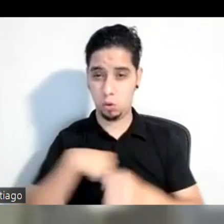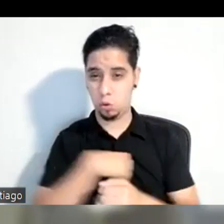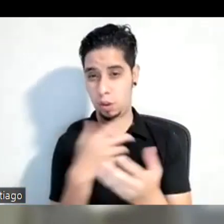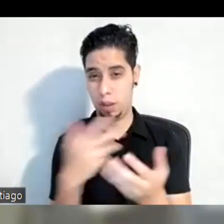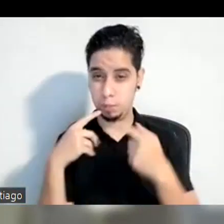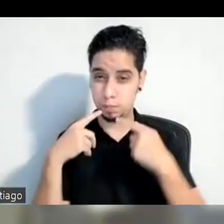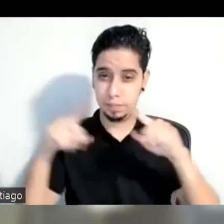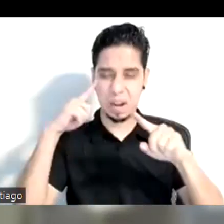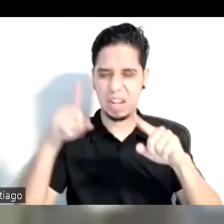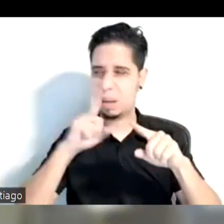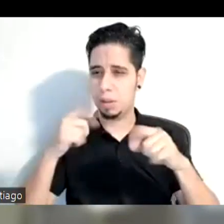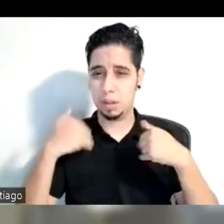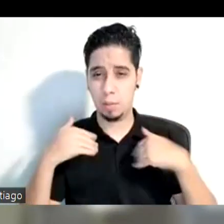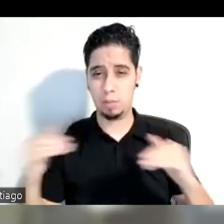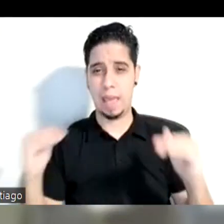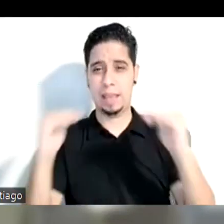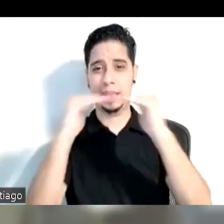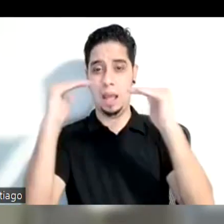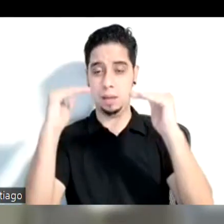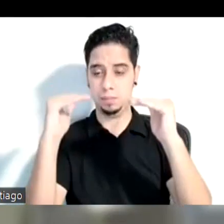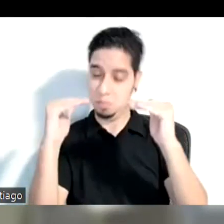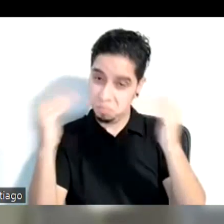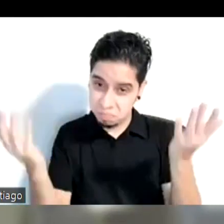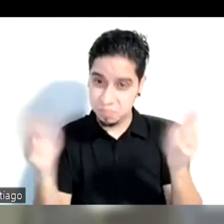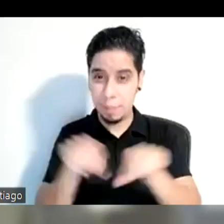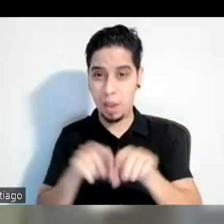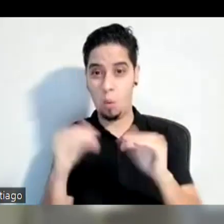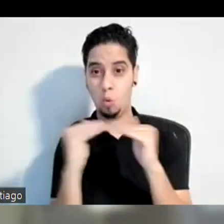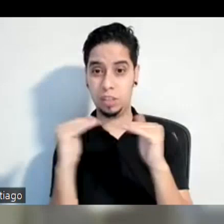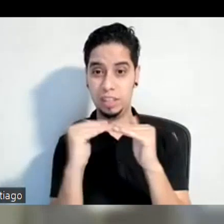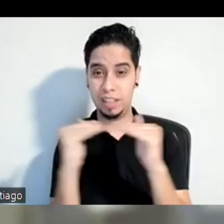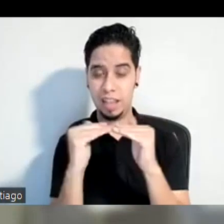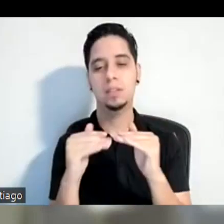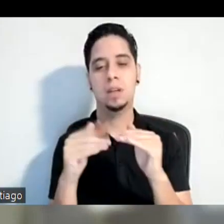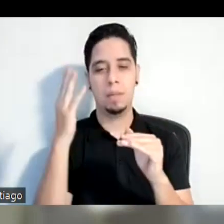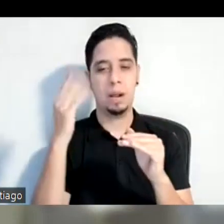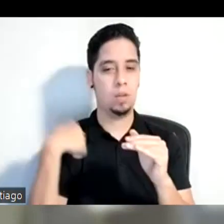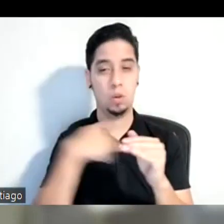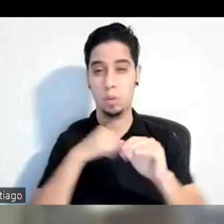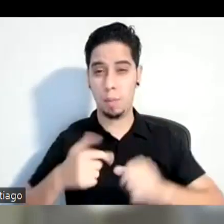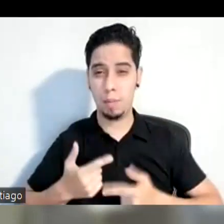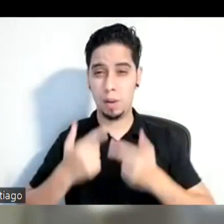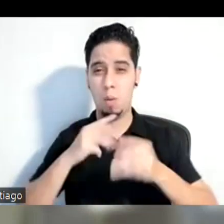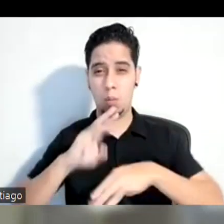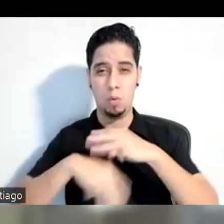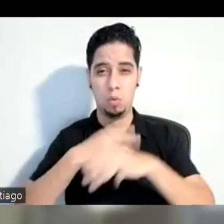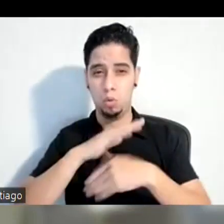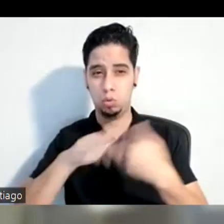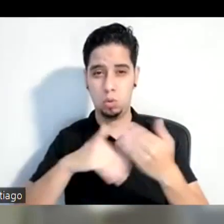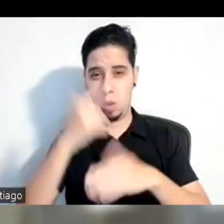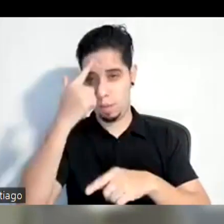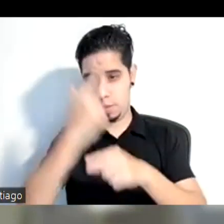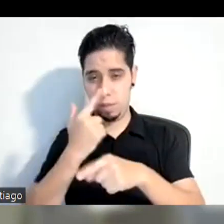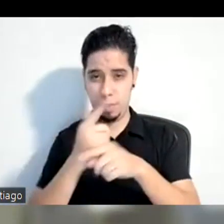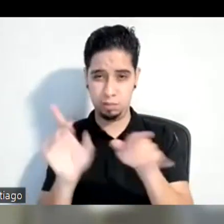haya equidad, haya justicia y que vivamos en un mundo en que todos somos hermanos y hermanas, ¿verdad?